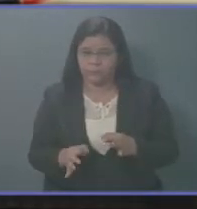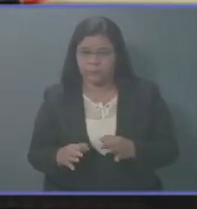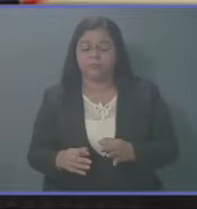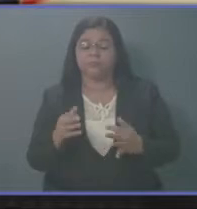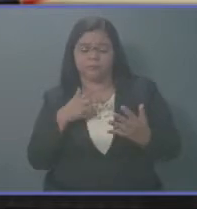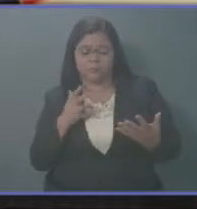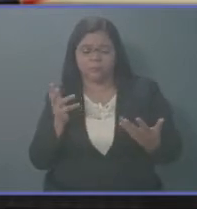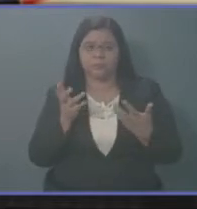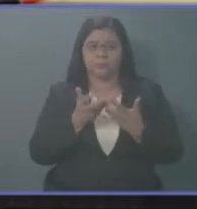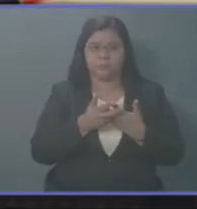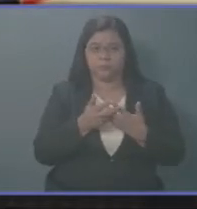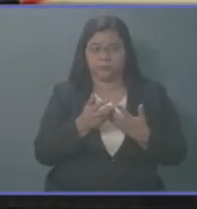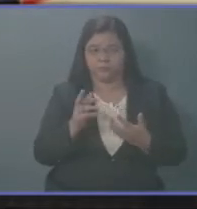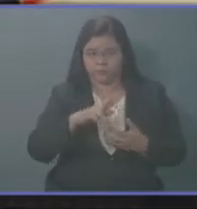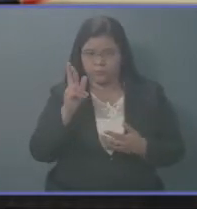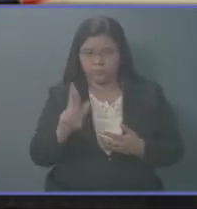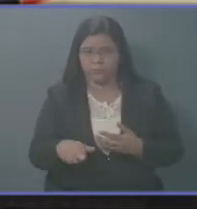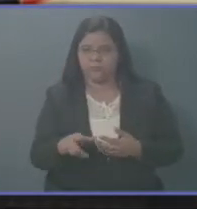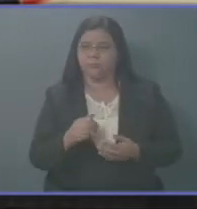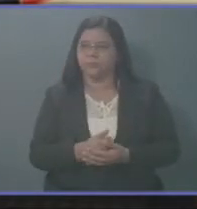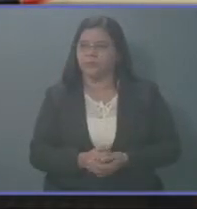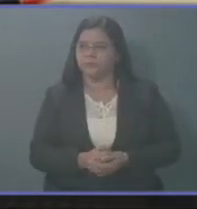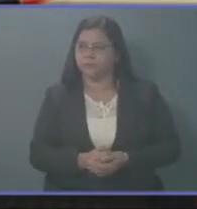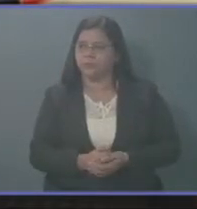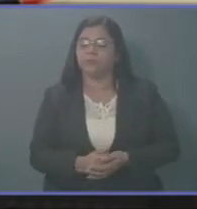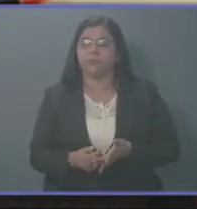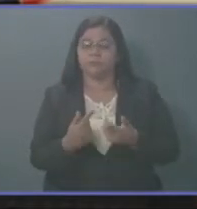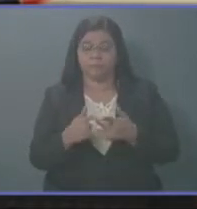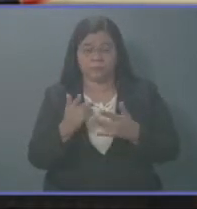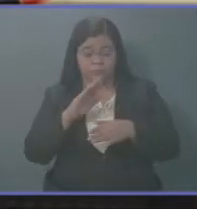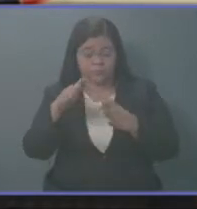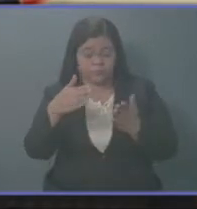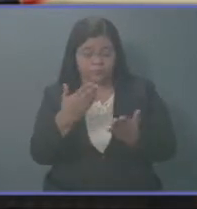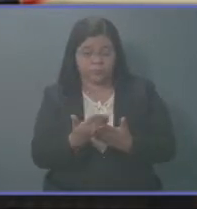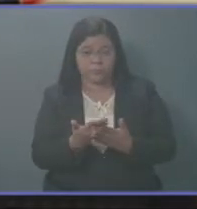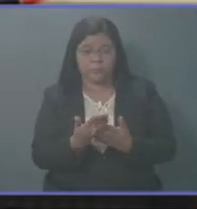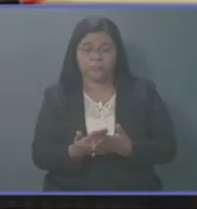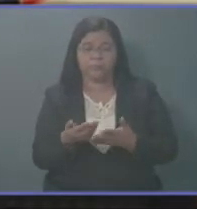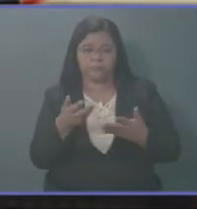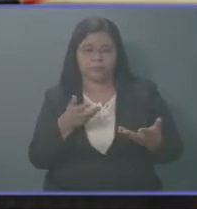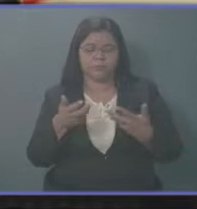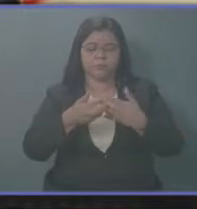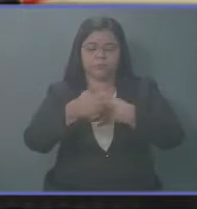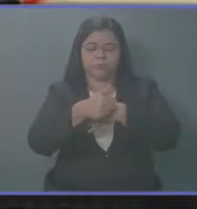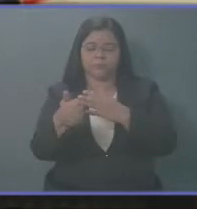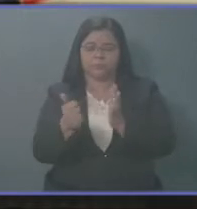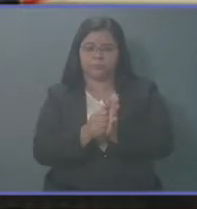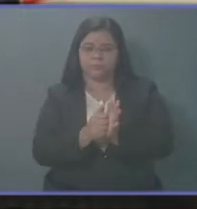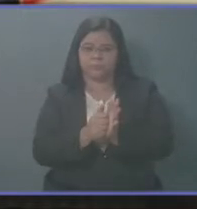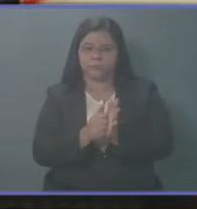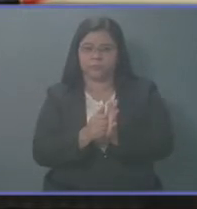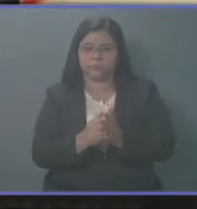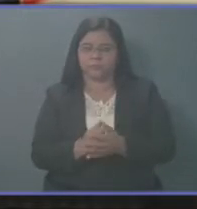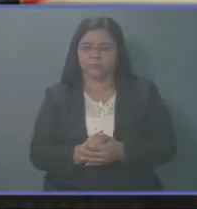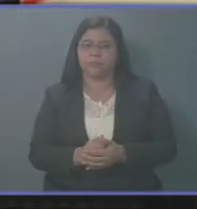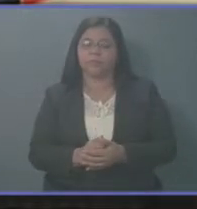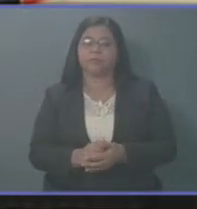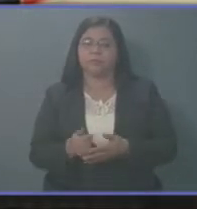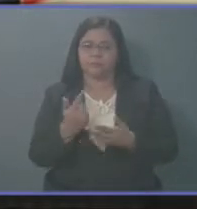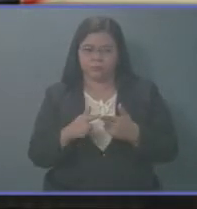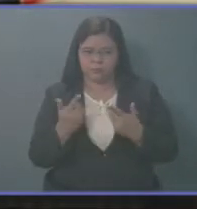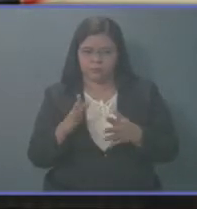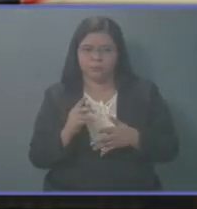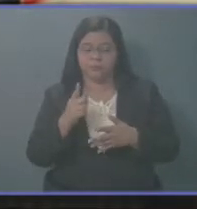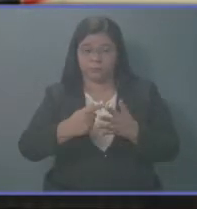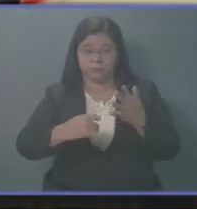se ajusten a la realidad que se pretende regular, por lo cual el mismo reglamento interior de la Asamblea Legislativa, reglamento autónomo, derivado de la misma